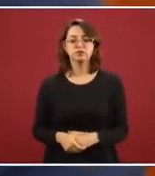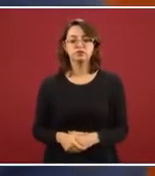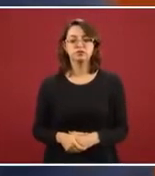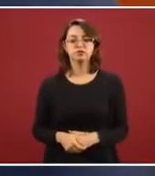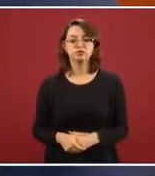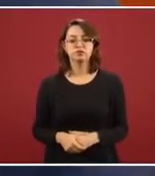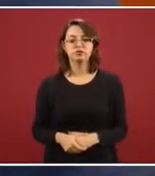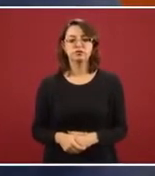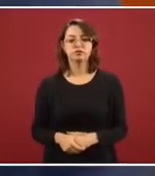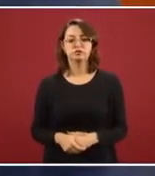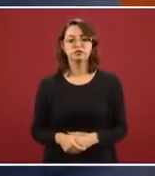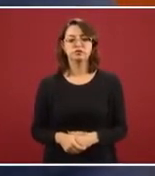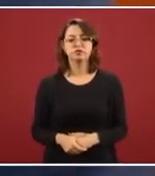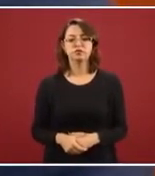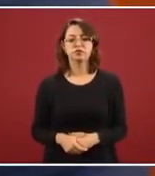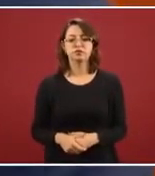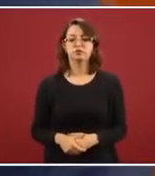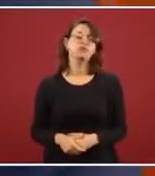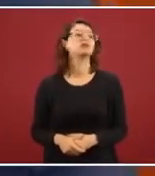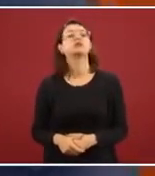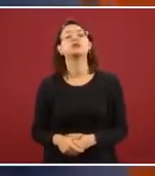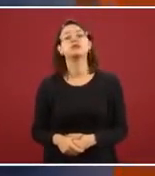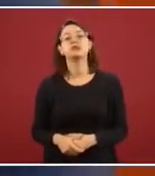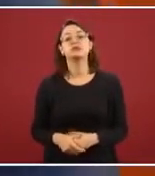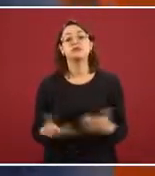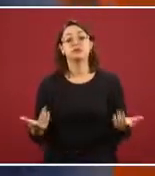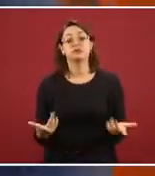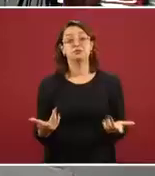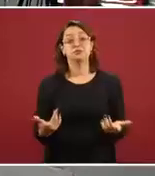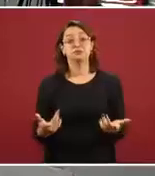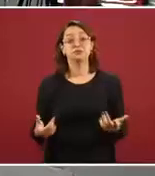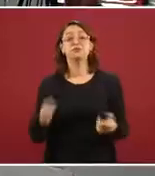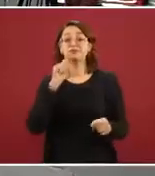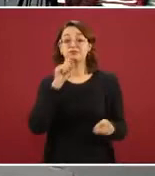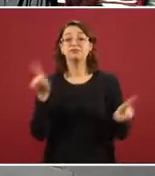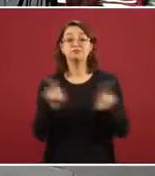todo esto pensando en la gratuidad de la salud